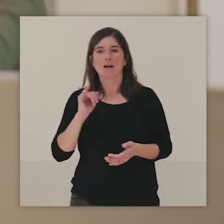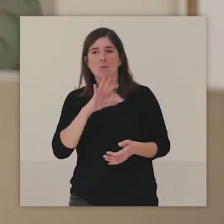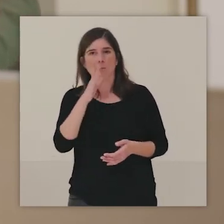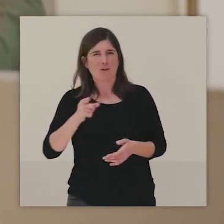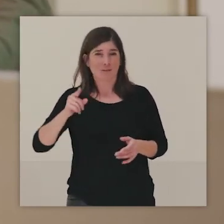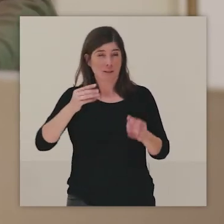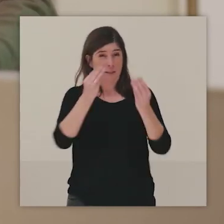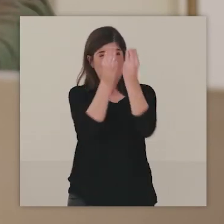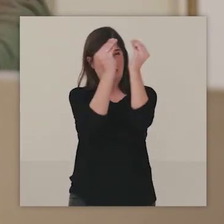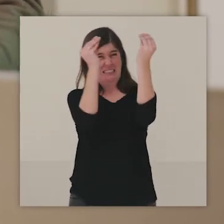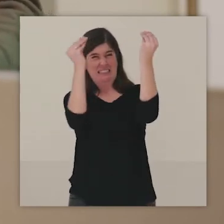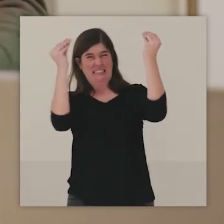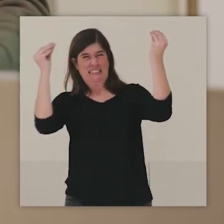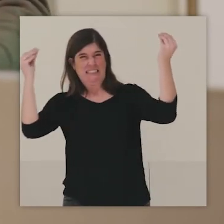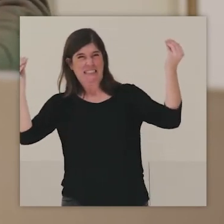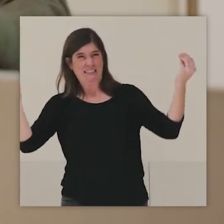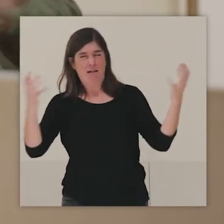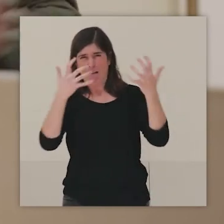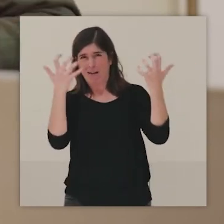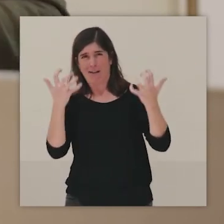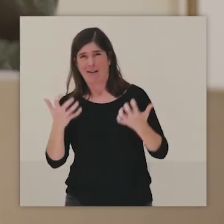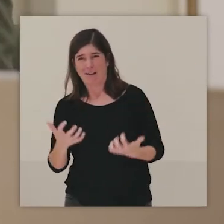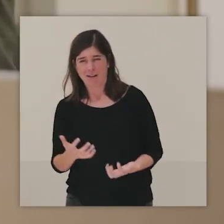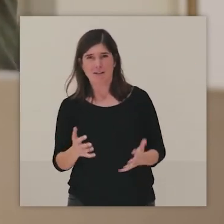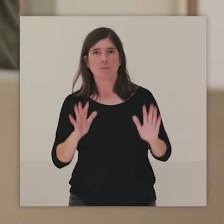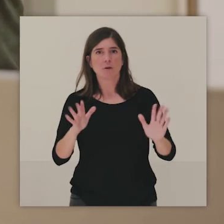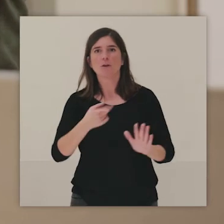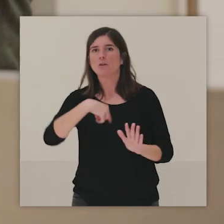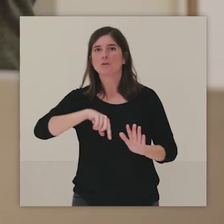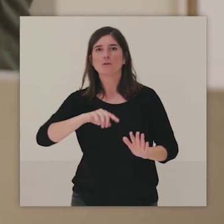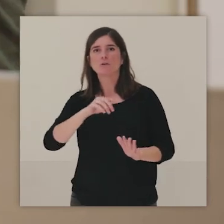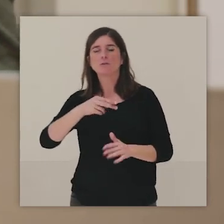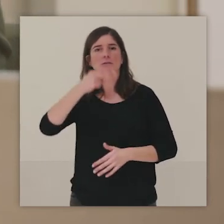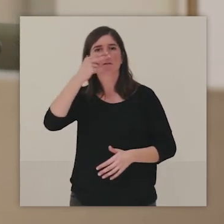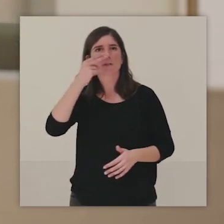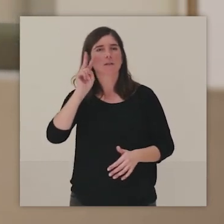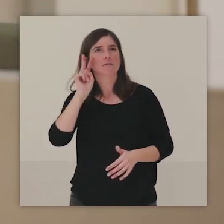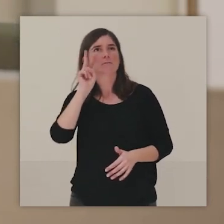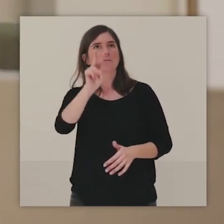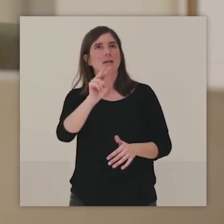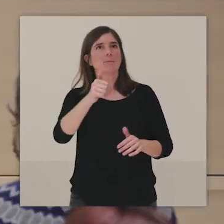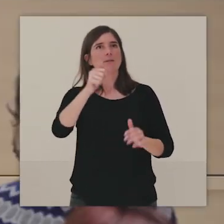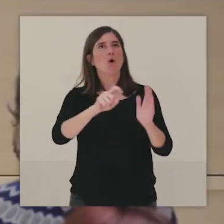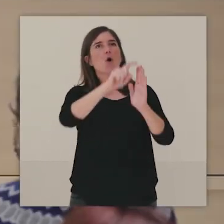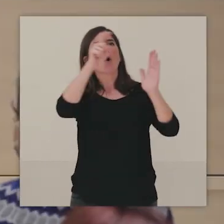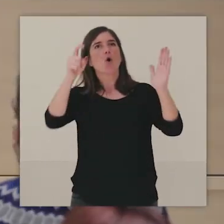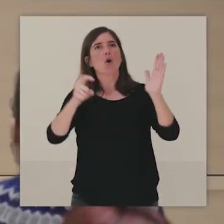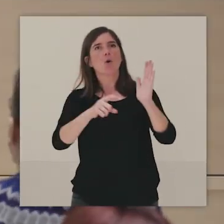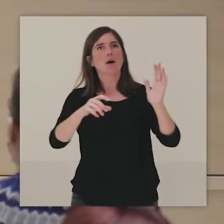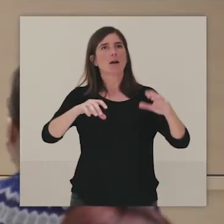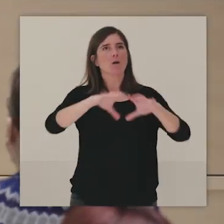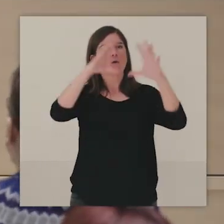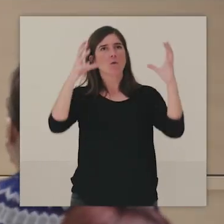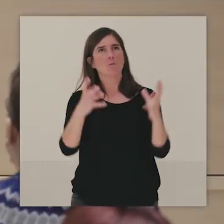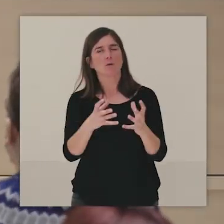del Evangelio, de la Biblia, pero aquí lo que nos interesaba era, primero, dar la visión global. Incluso,